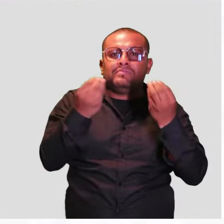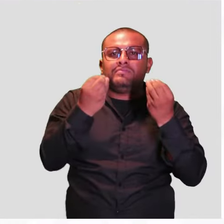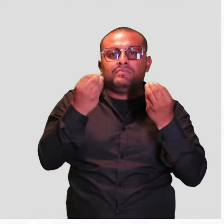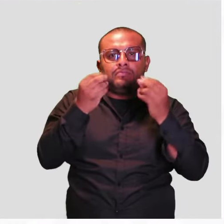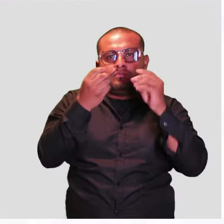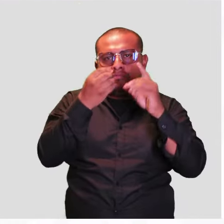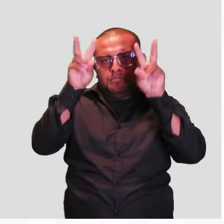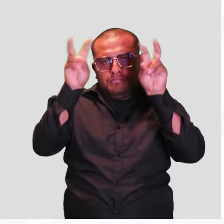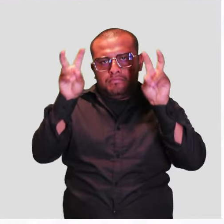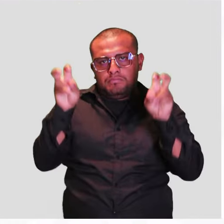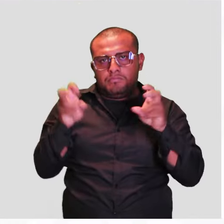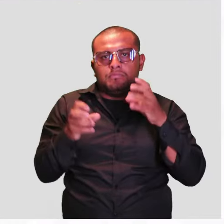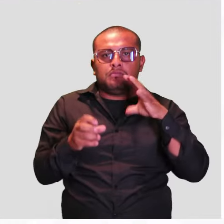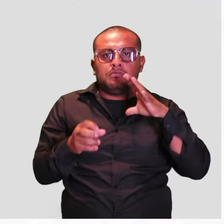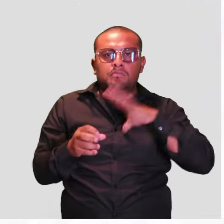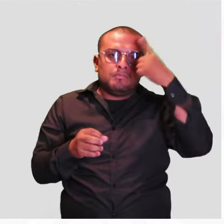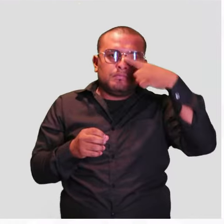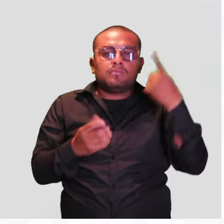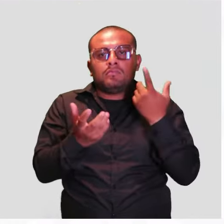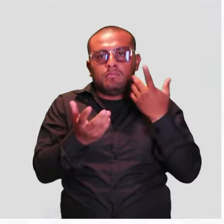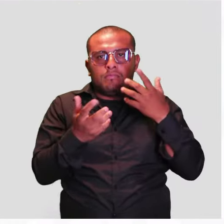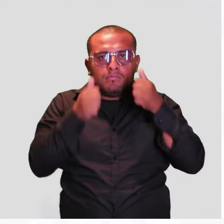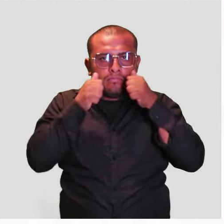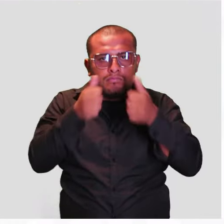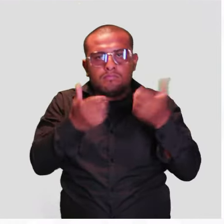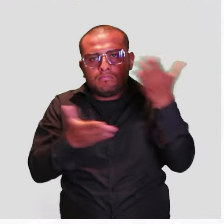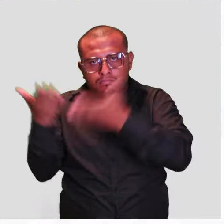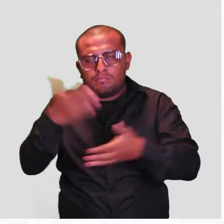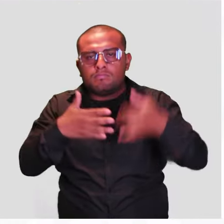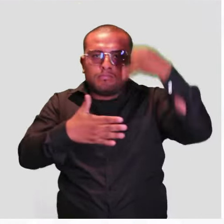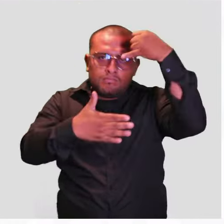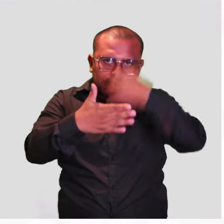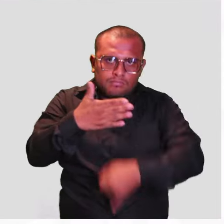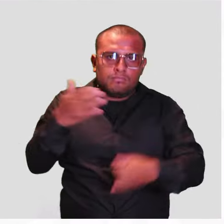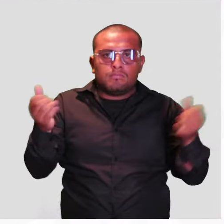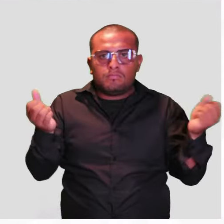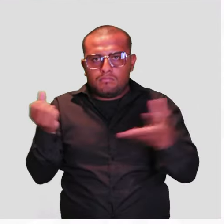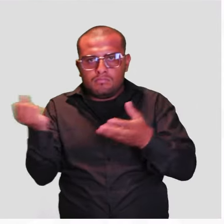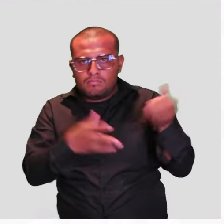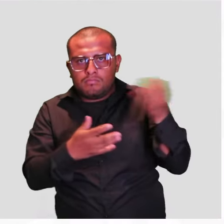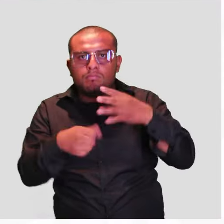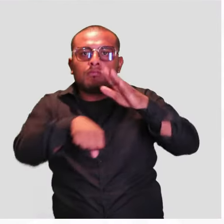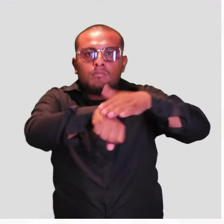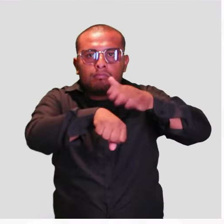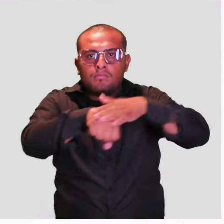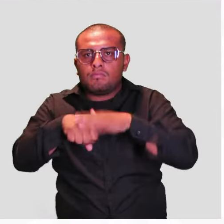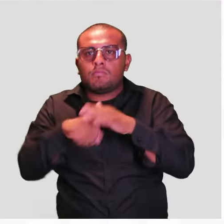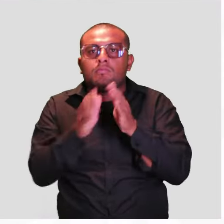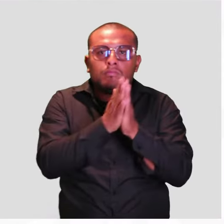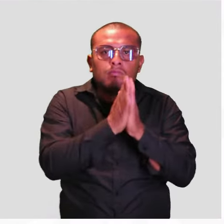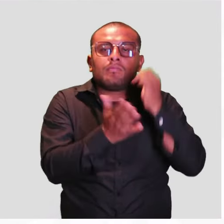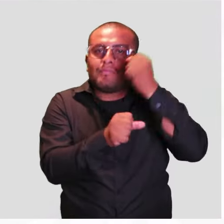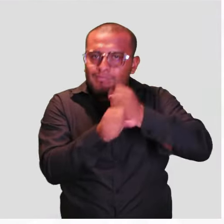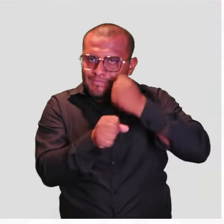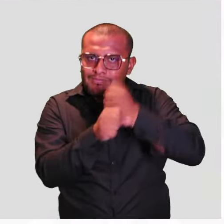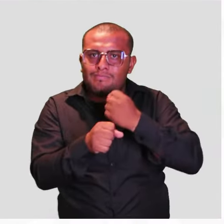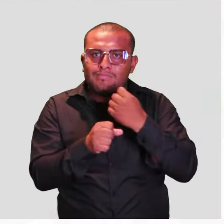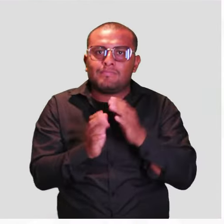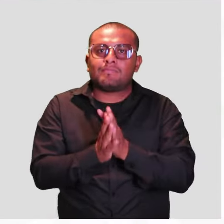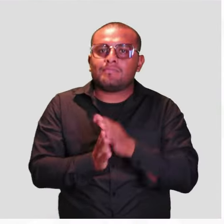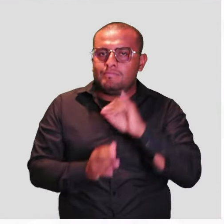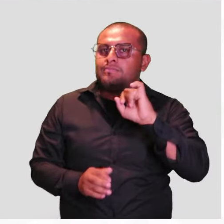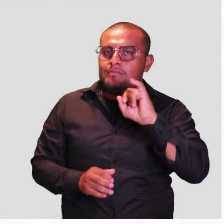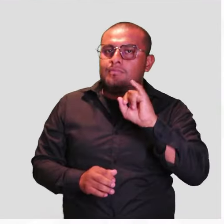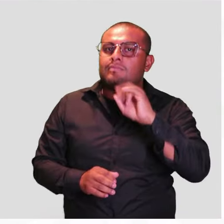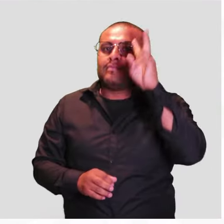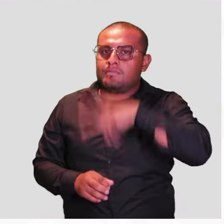que pueden continuar profundizando, y por ello es que seguimos invitándolos, mi querida Isabela, que se registren. Así es, Mari Carmen,